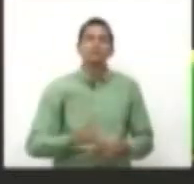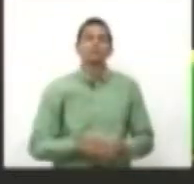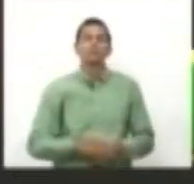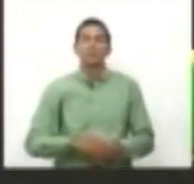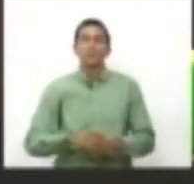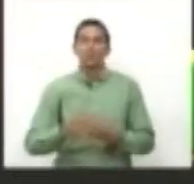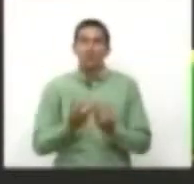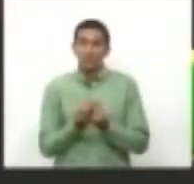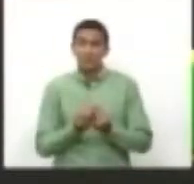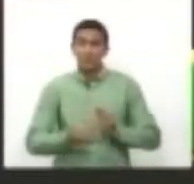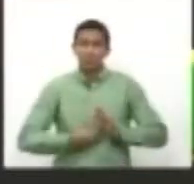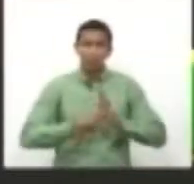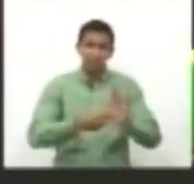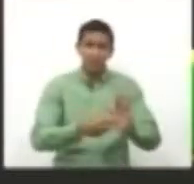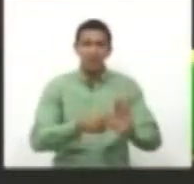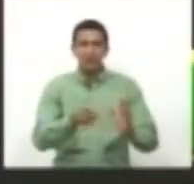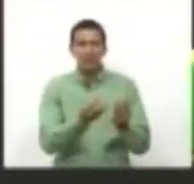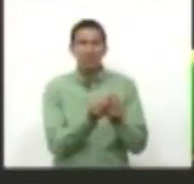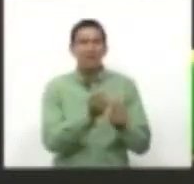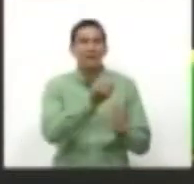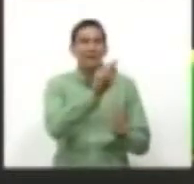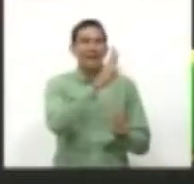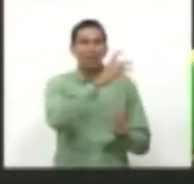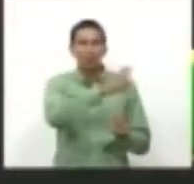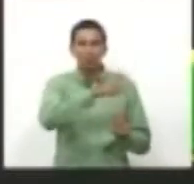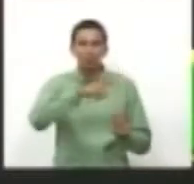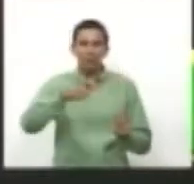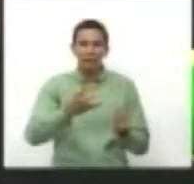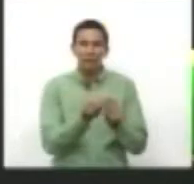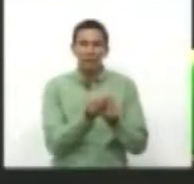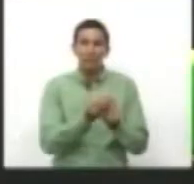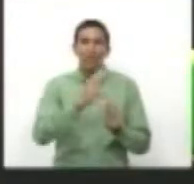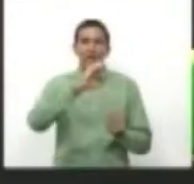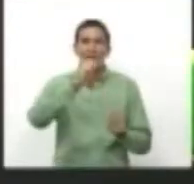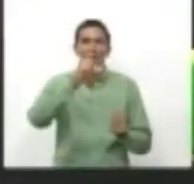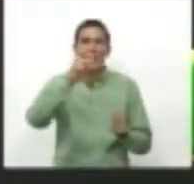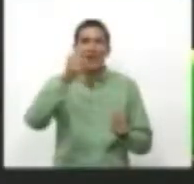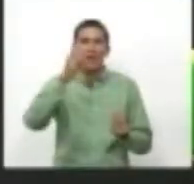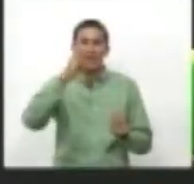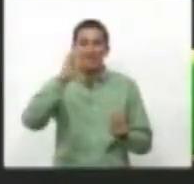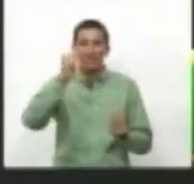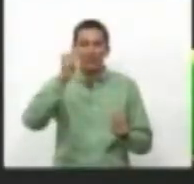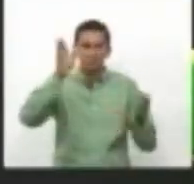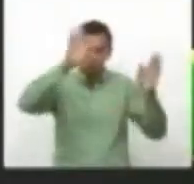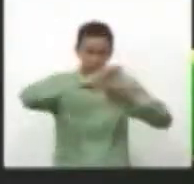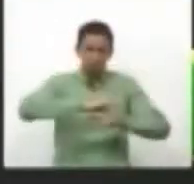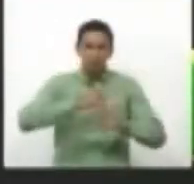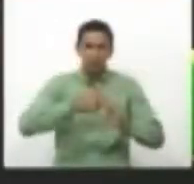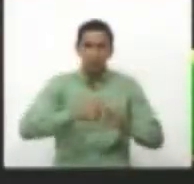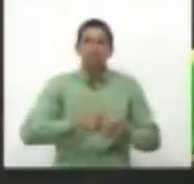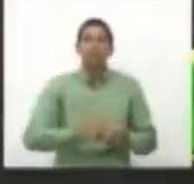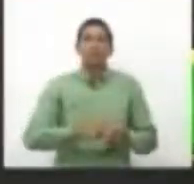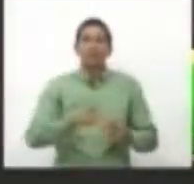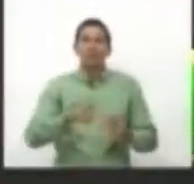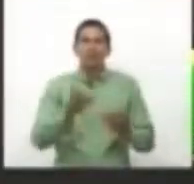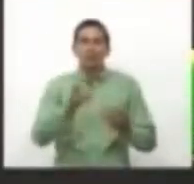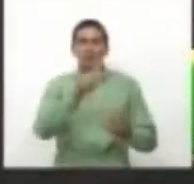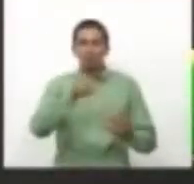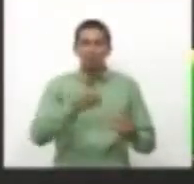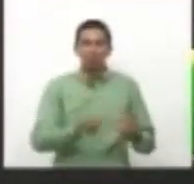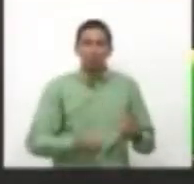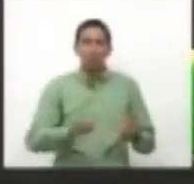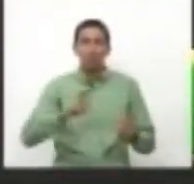capturar a 14 integrantes de la banda Los Calabazos, una de las estructuras criminales que ha sembrado el terror en el suroriente de Barranquilla.